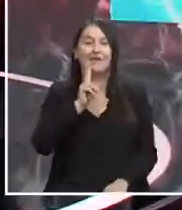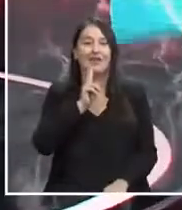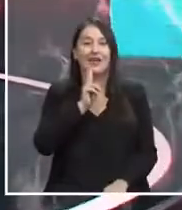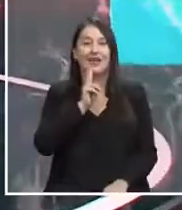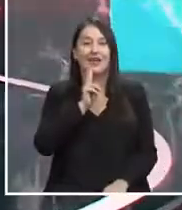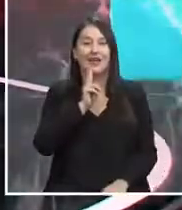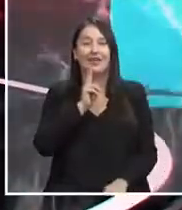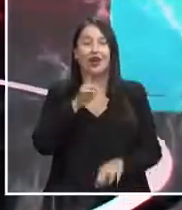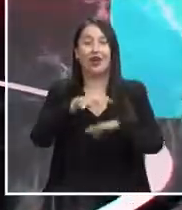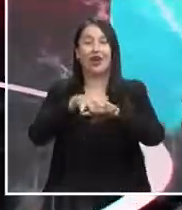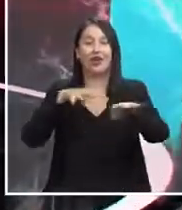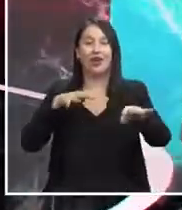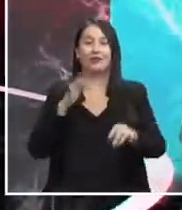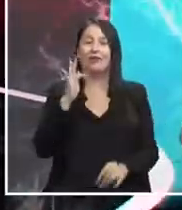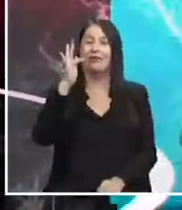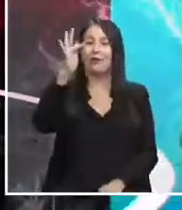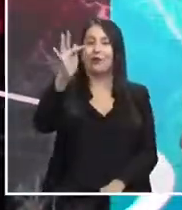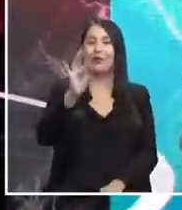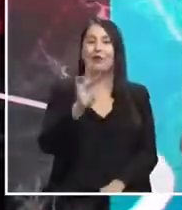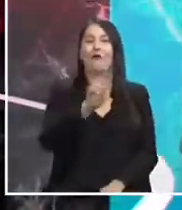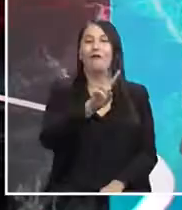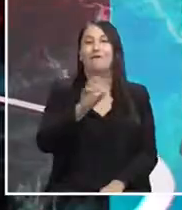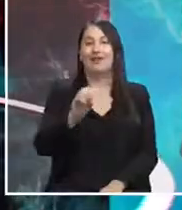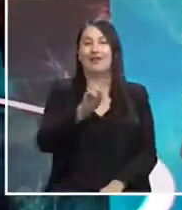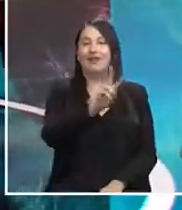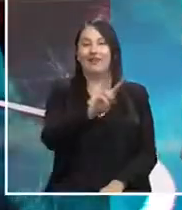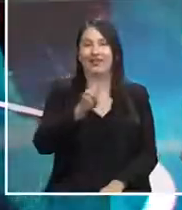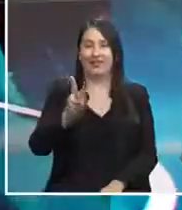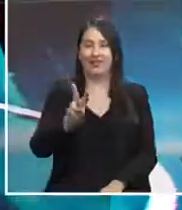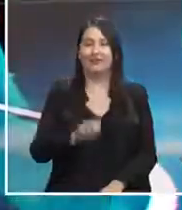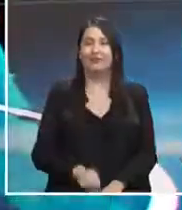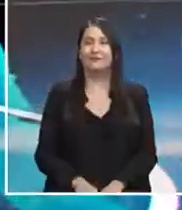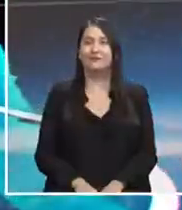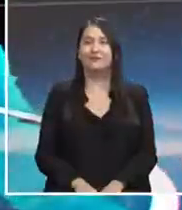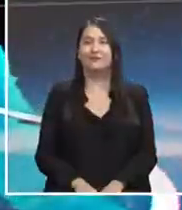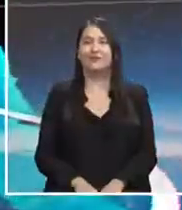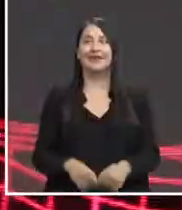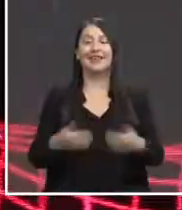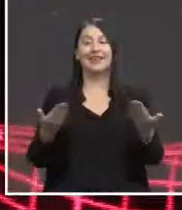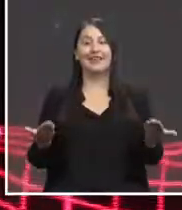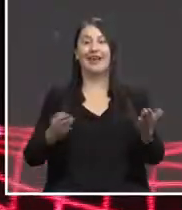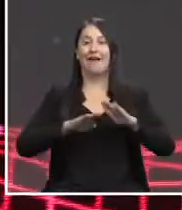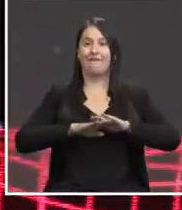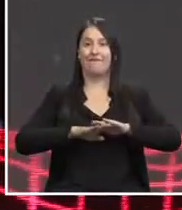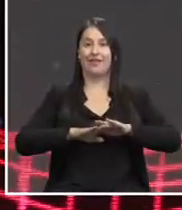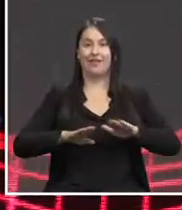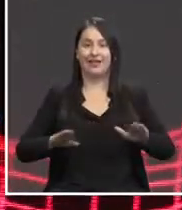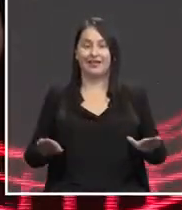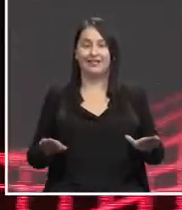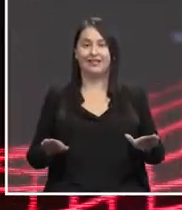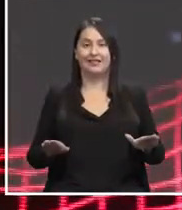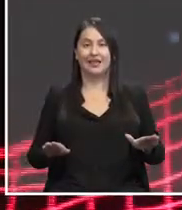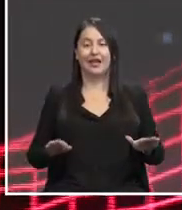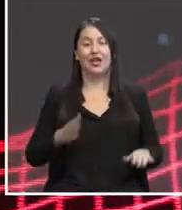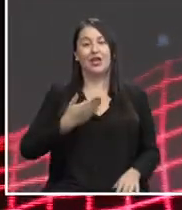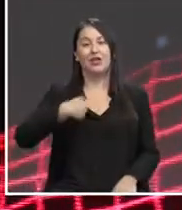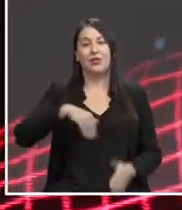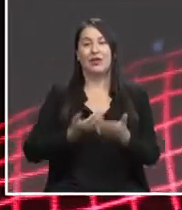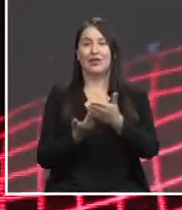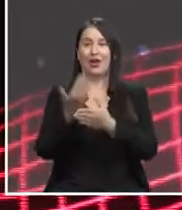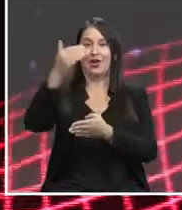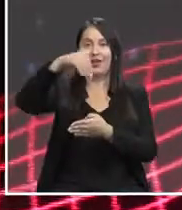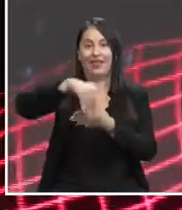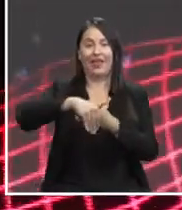en Congreso Futuro 2022. Y ya vamos a finalizar nuestra jornada de